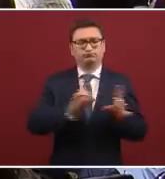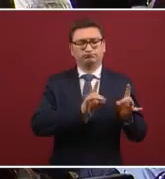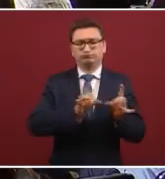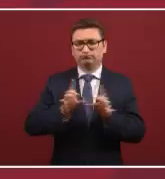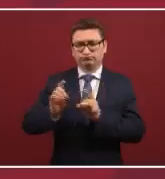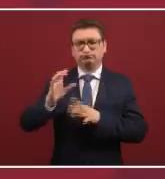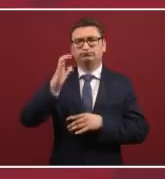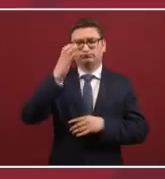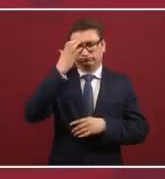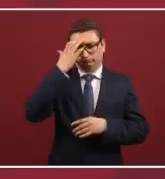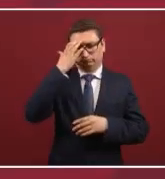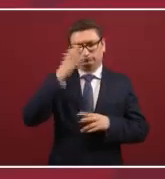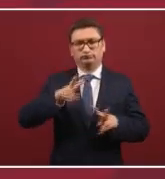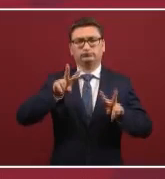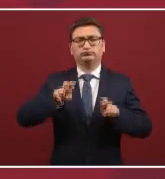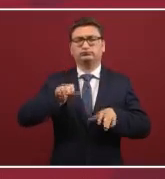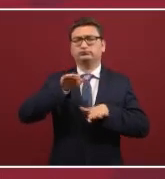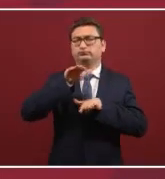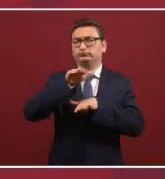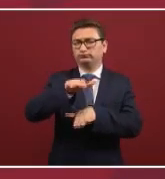en materia de